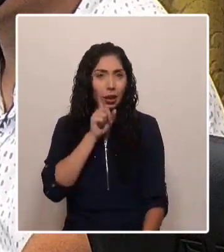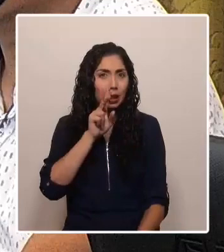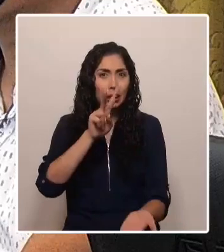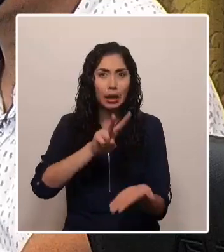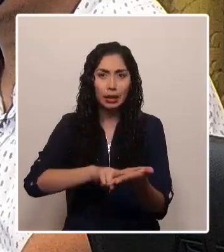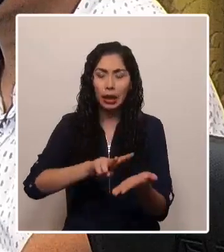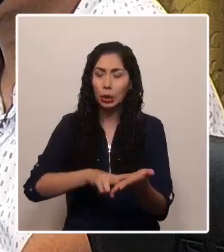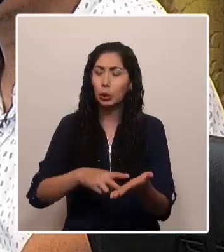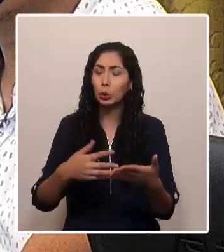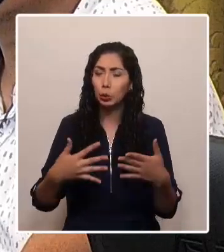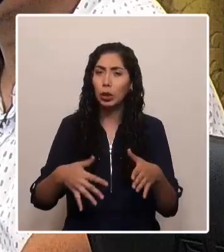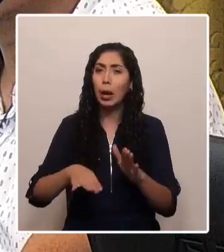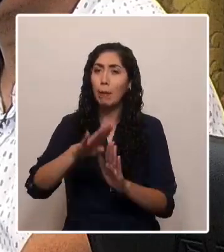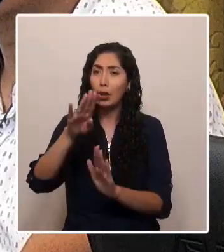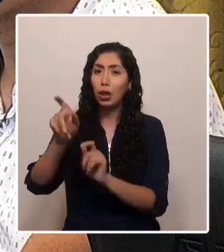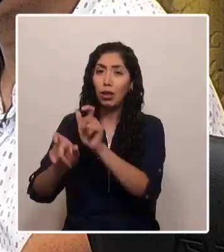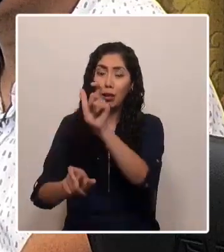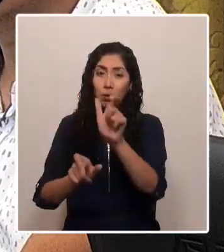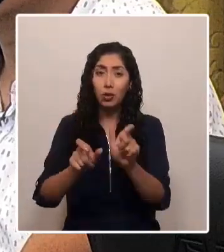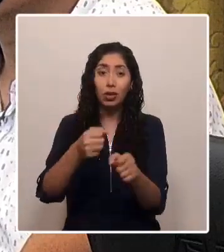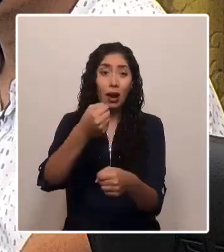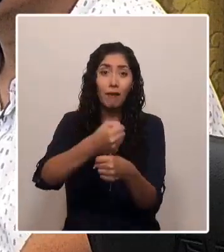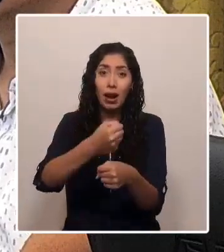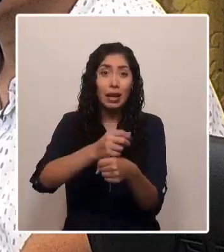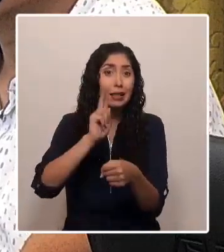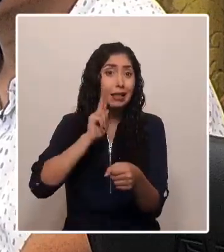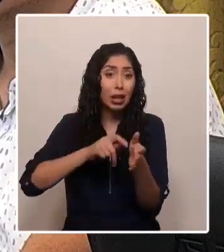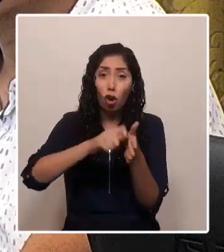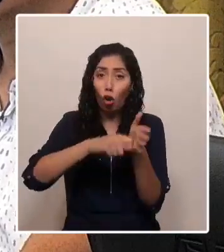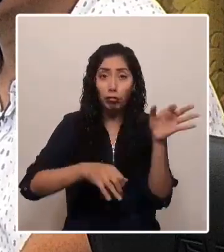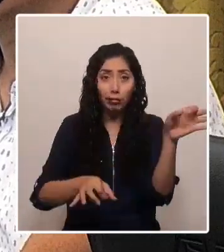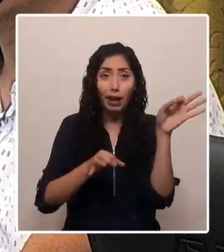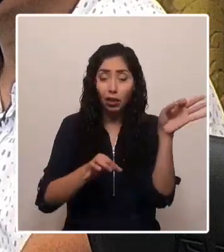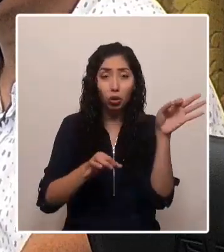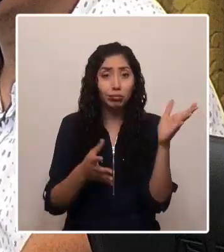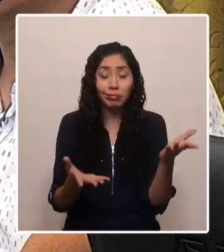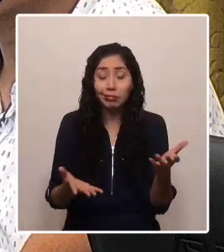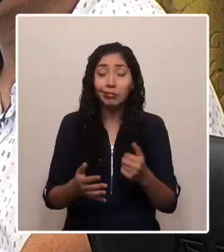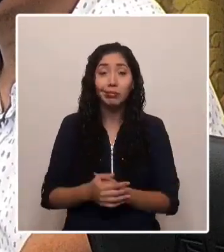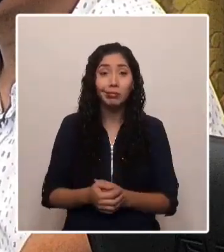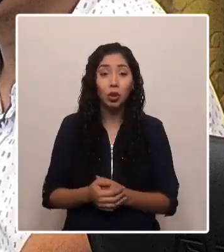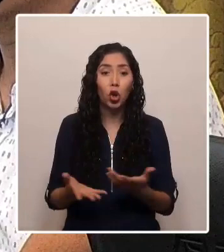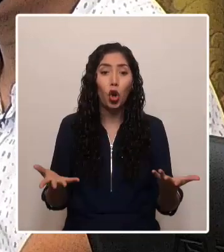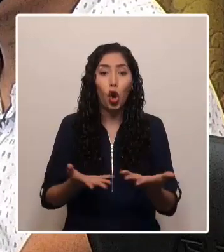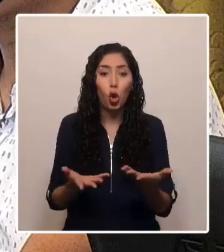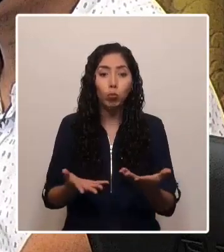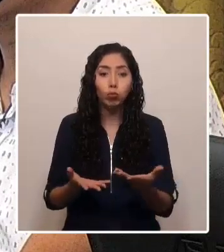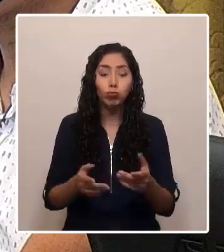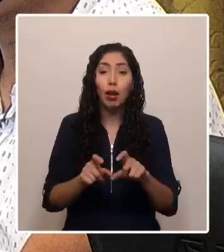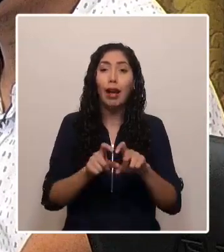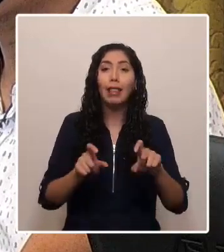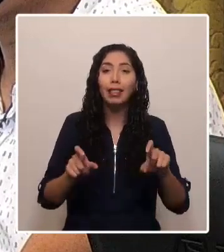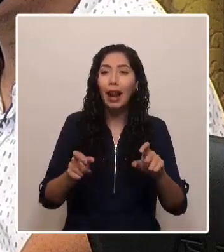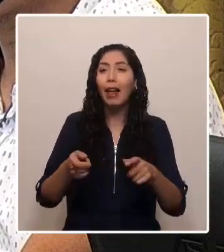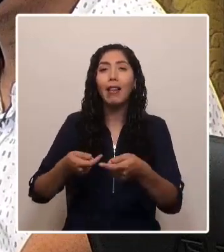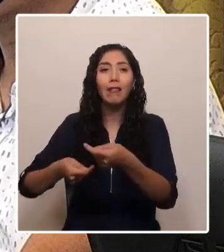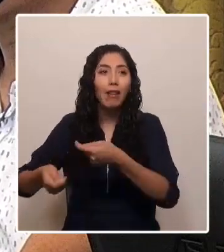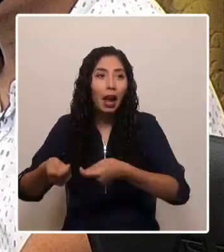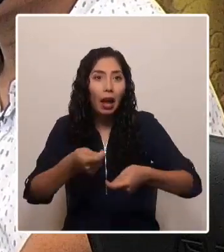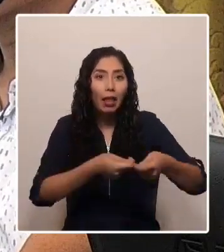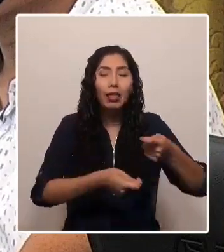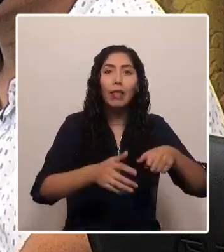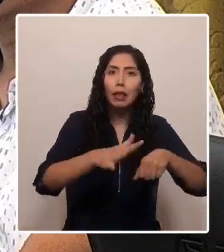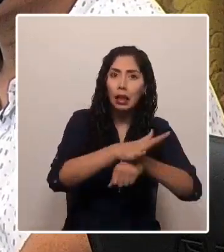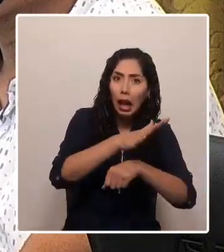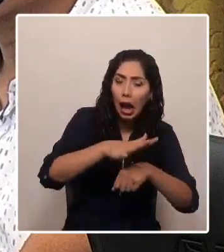La mayoría de ellos trabajan en la informalidad y viven del mes a mes. Lo hacen a través de venta de entradas por tocatas, obras teatrales, venta de piezas de